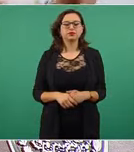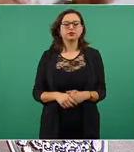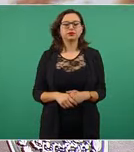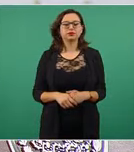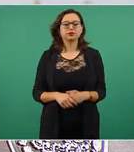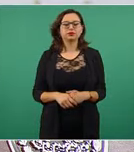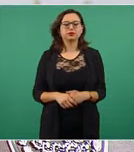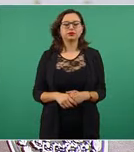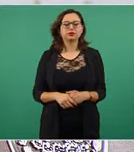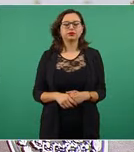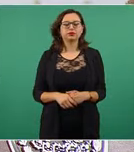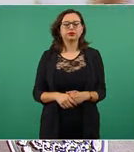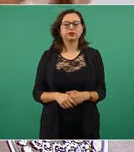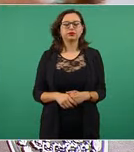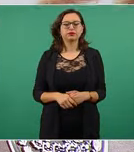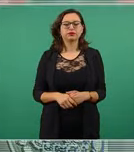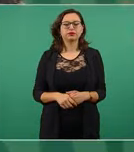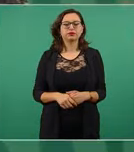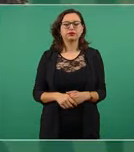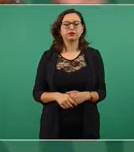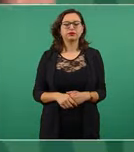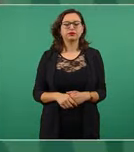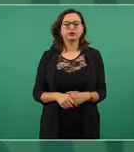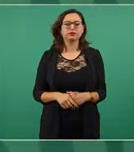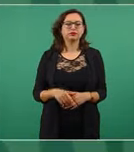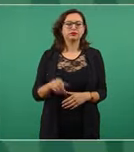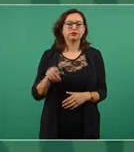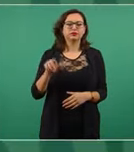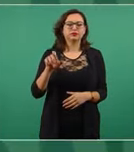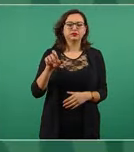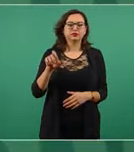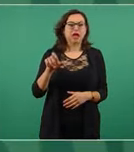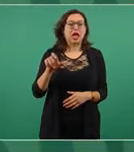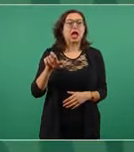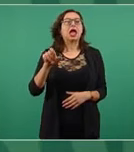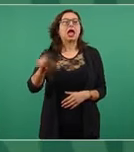es un simpatizante del PAN.